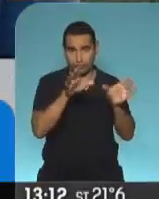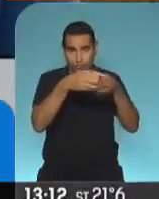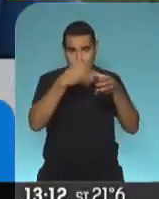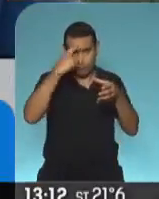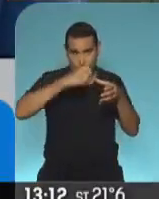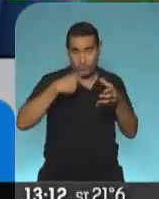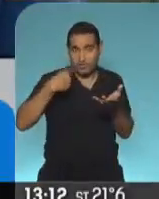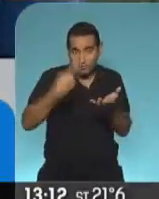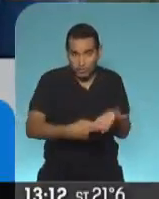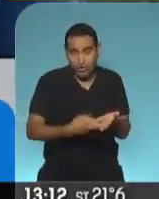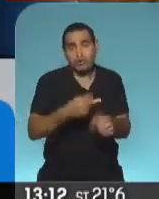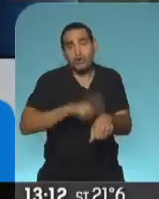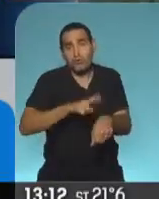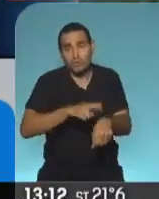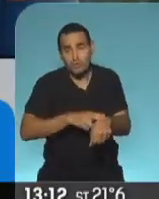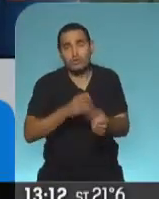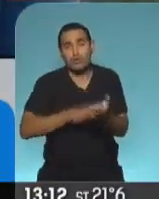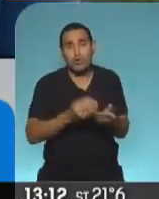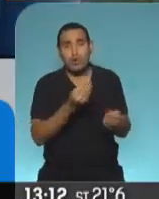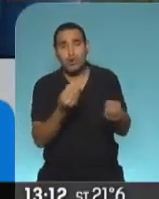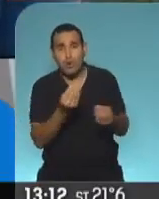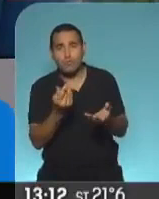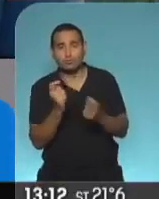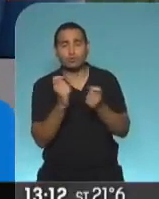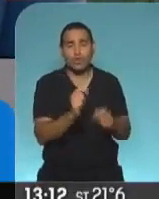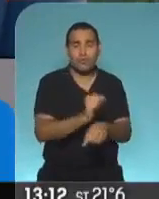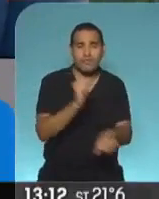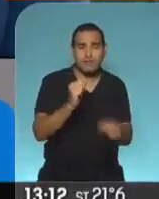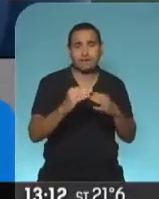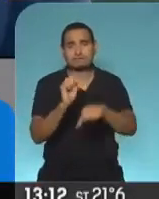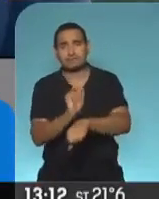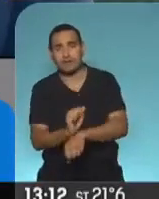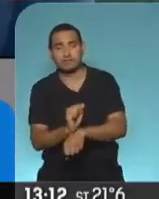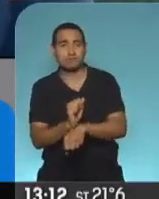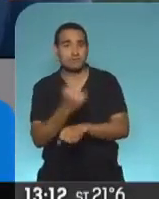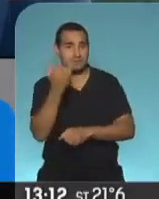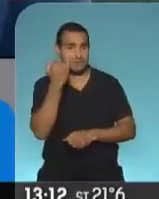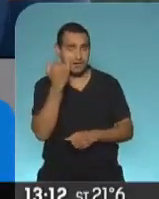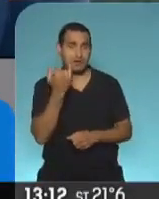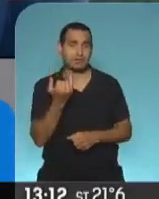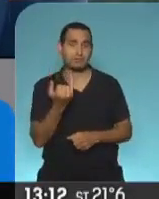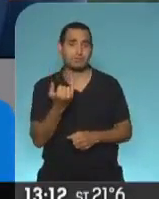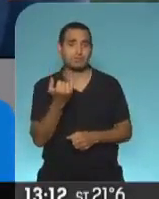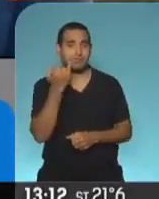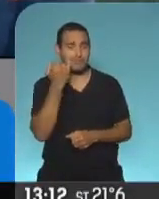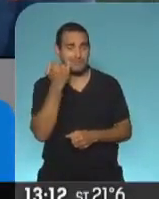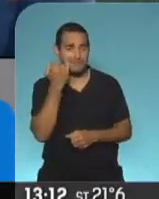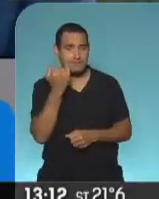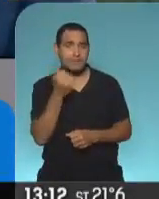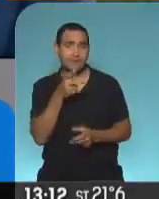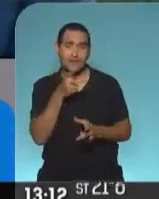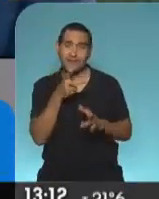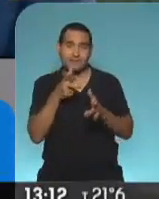ha emitido estas recomendaciones sobre la forma en la que deben concederse estas libertades, o prisiones domiciliarias,